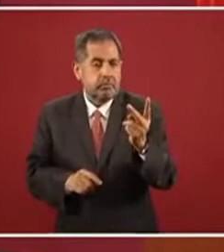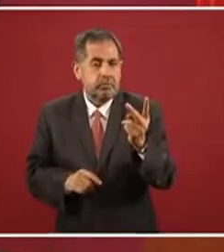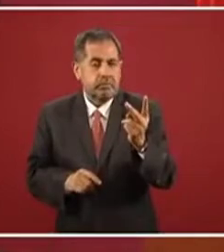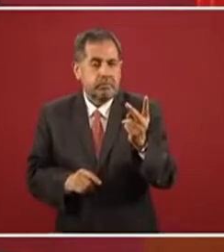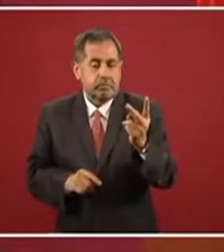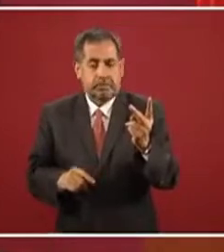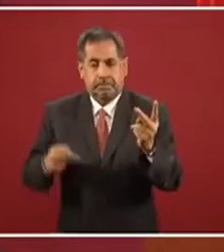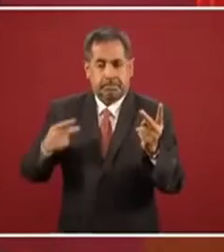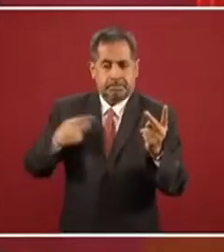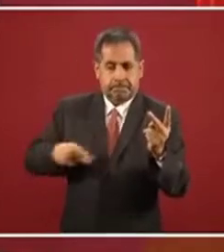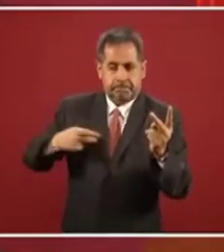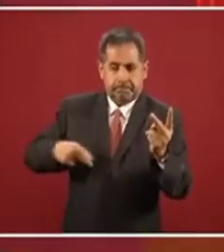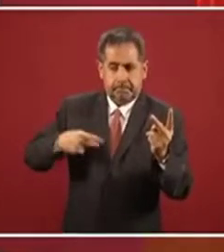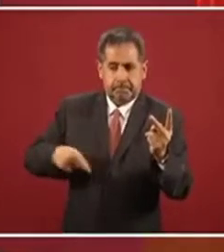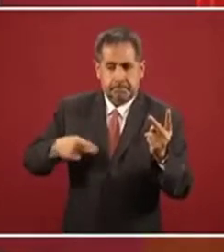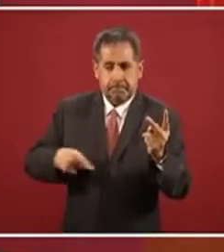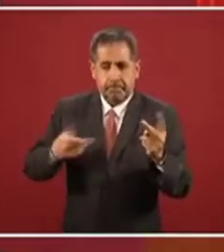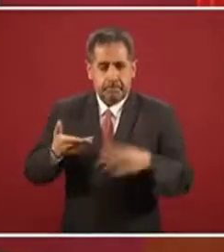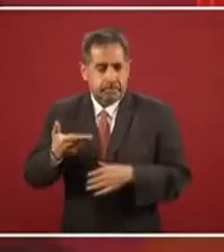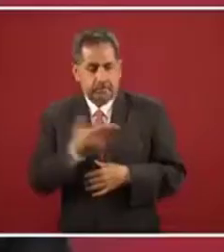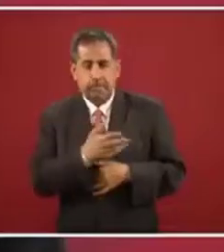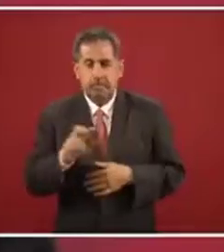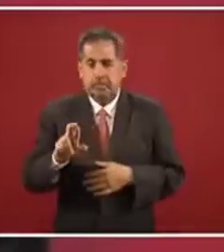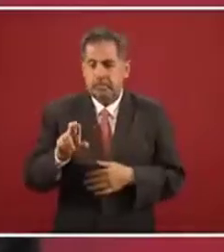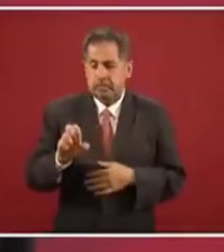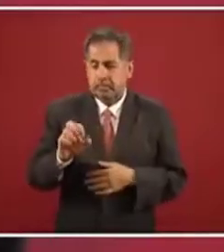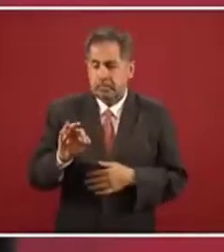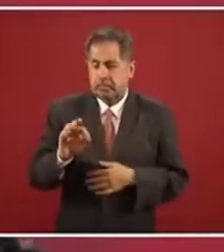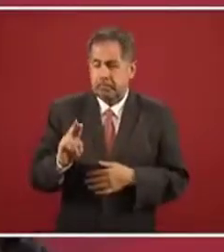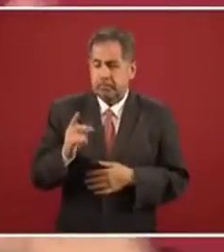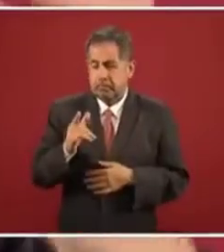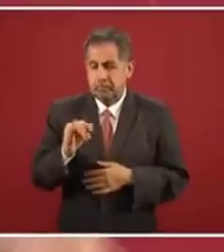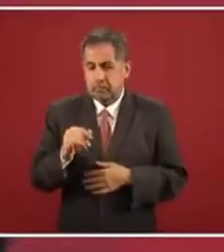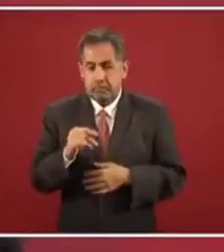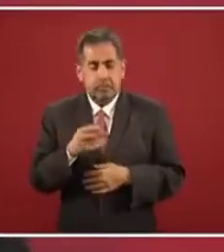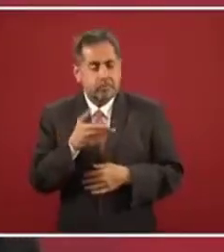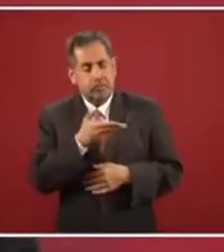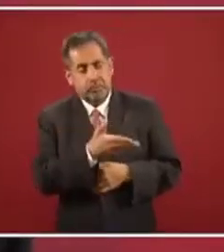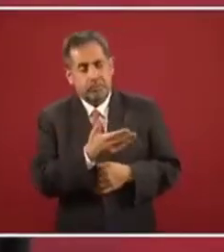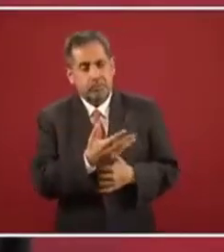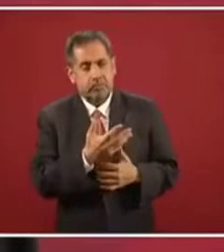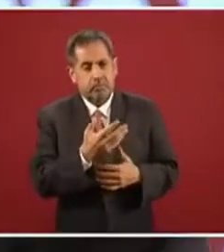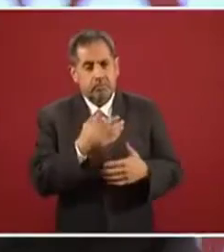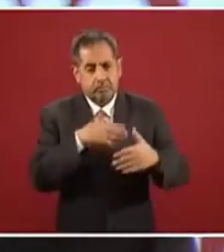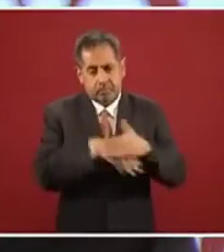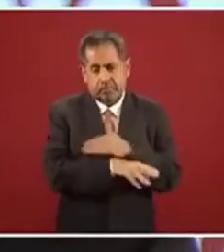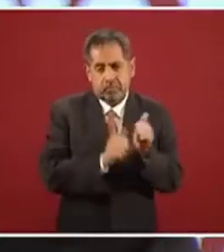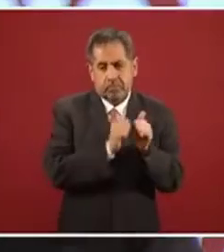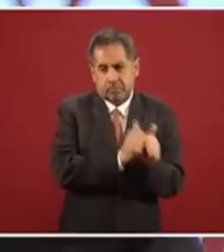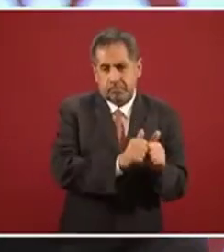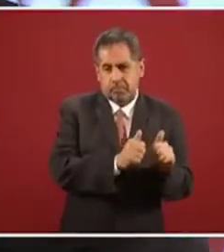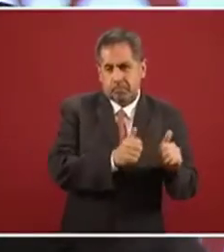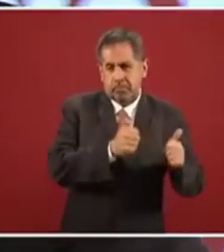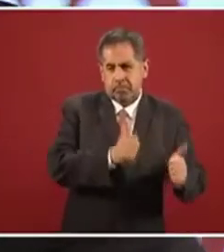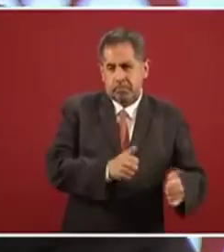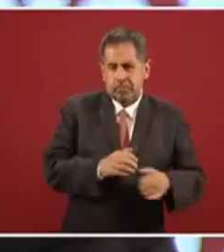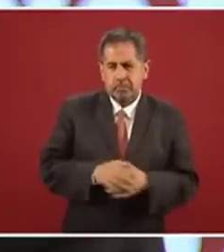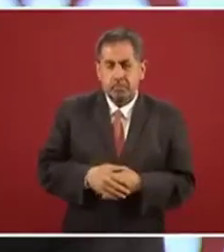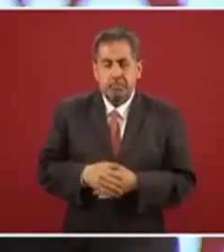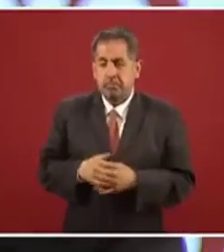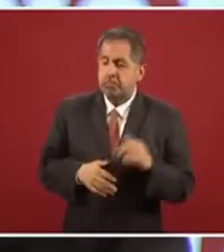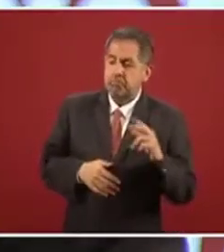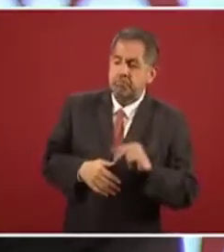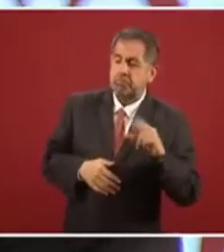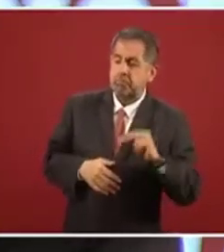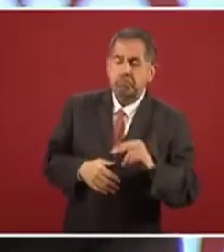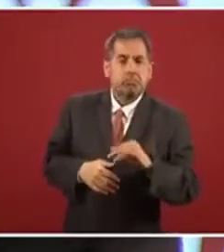Las personas que han pedido refugio, por ejemplo, decía yo que ha crecido 10 veces, no se les ha negado el